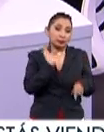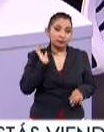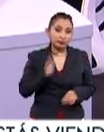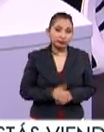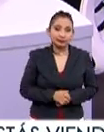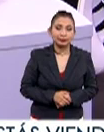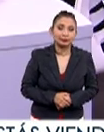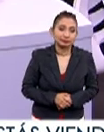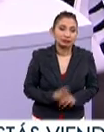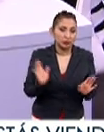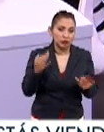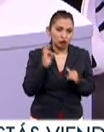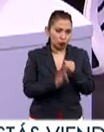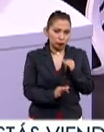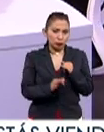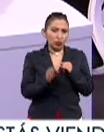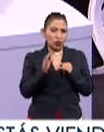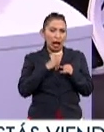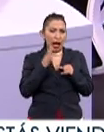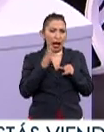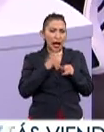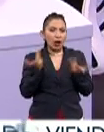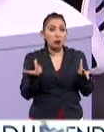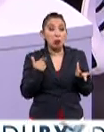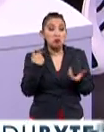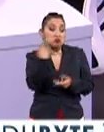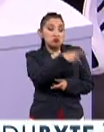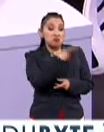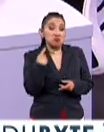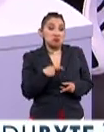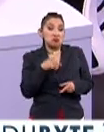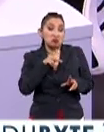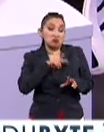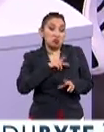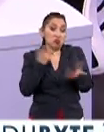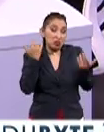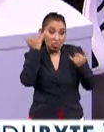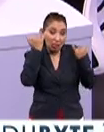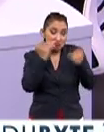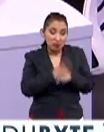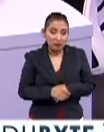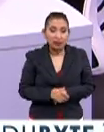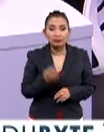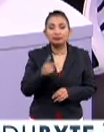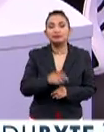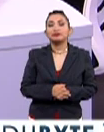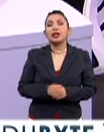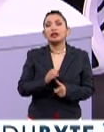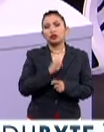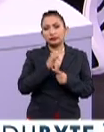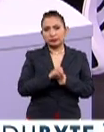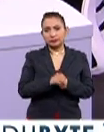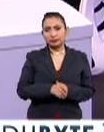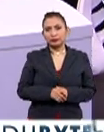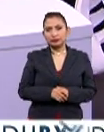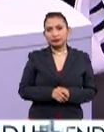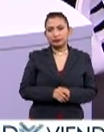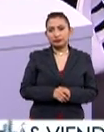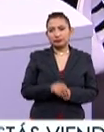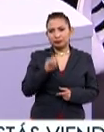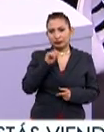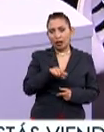sí, digo, si al final pues ya es el signo de cada uno, bueno. A ver, entonces, en este